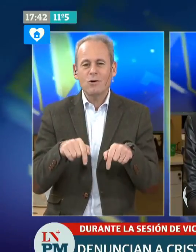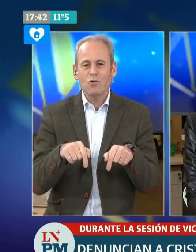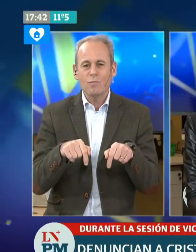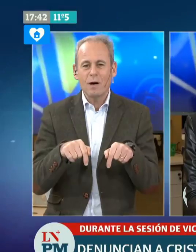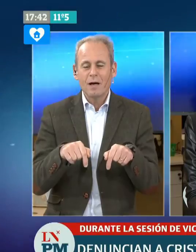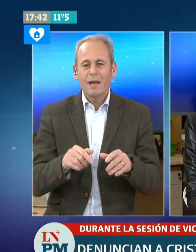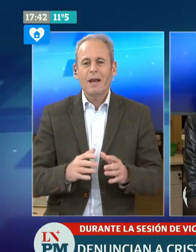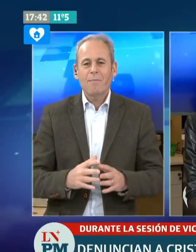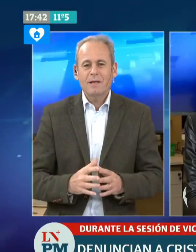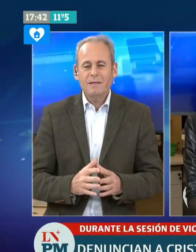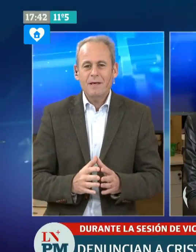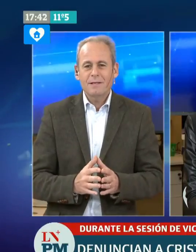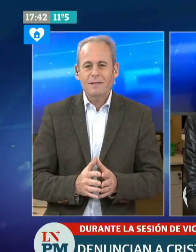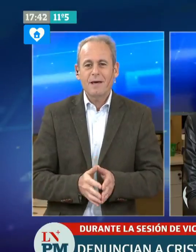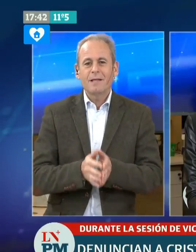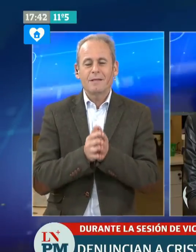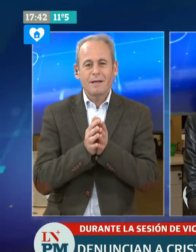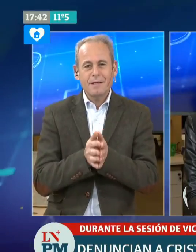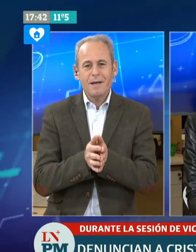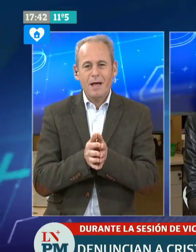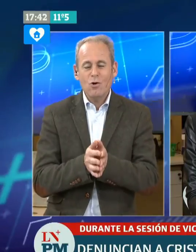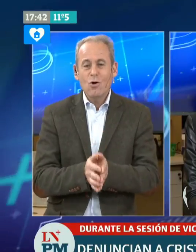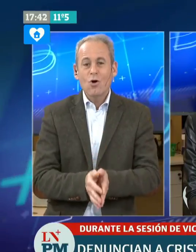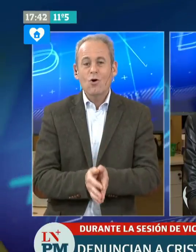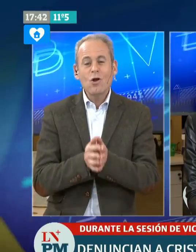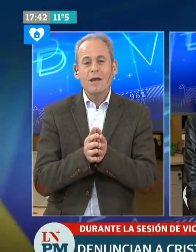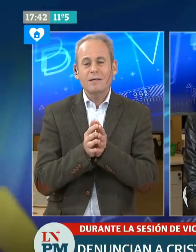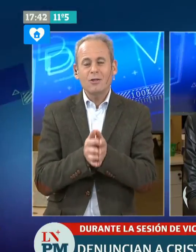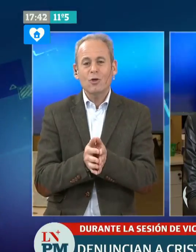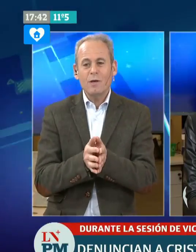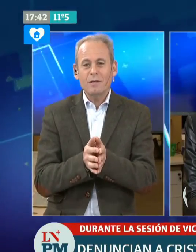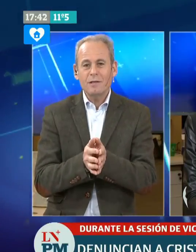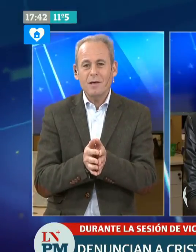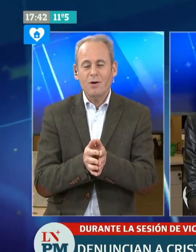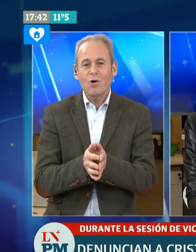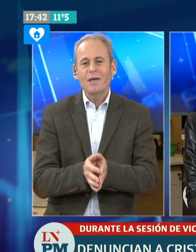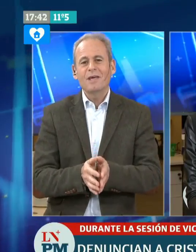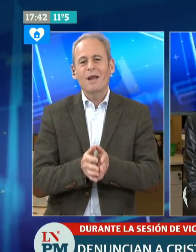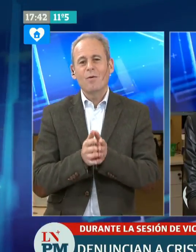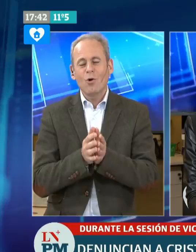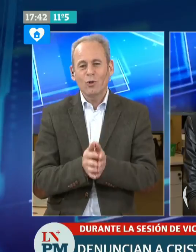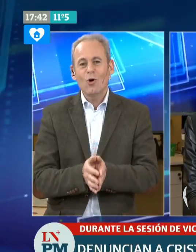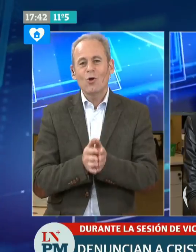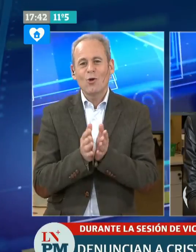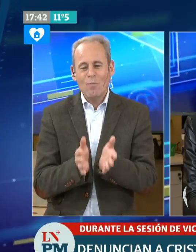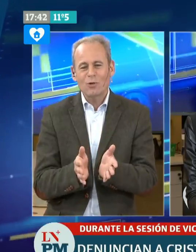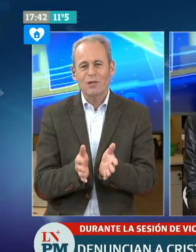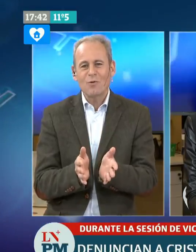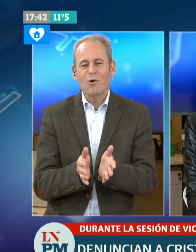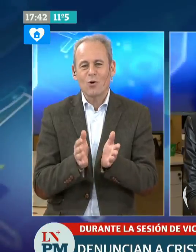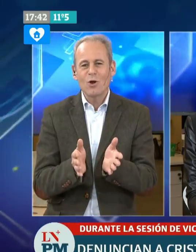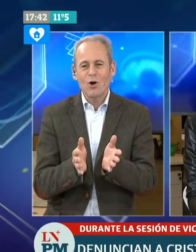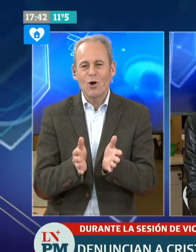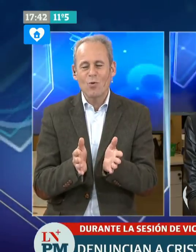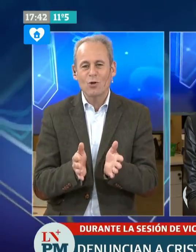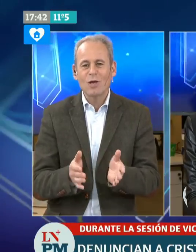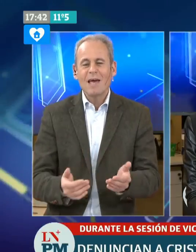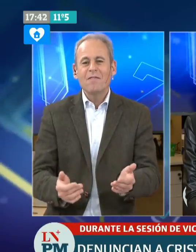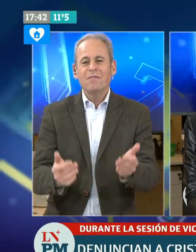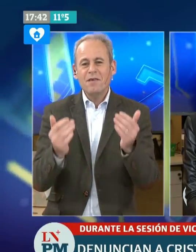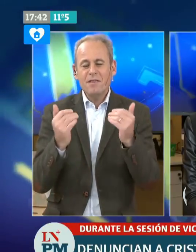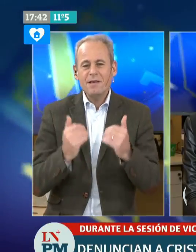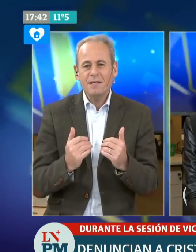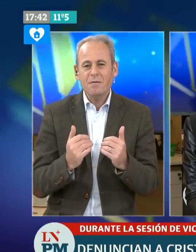hoy ella ocupa, la presidencia del Senado, con la 125 claro, y el no voto positivo no positivo de Julio